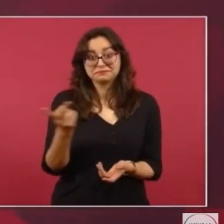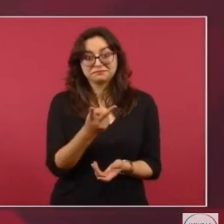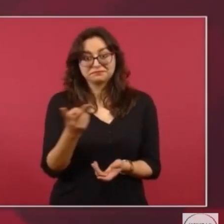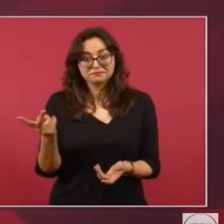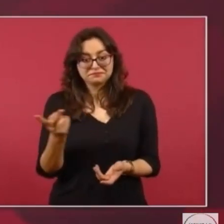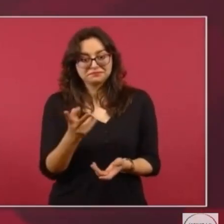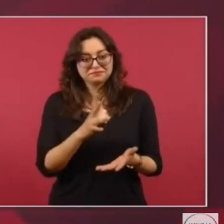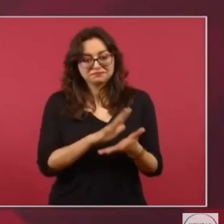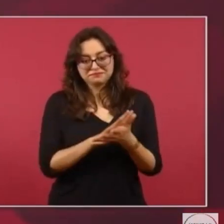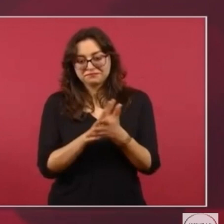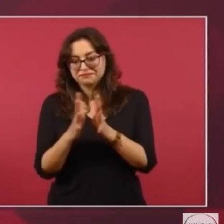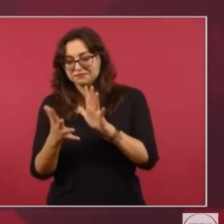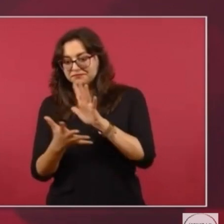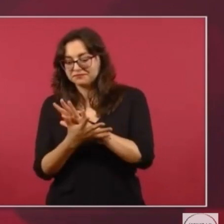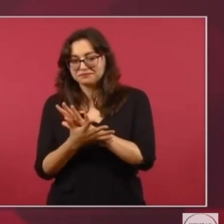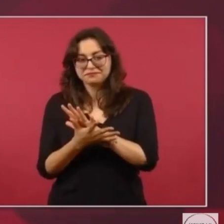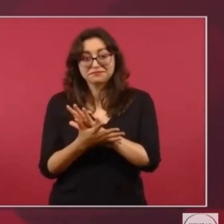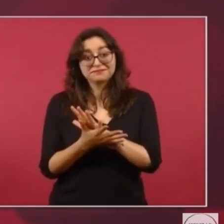morrales,